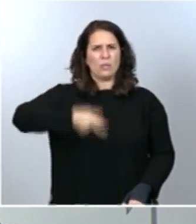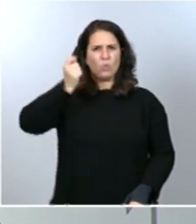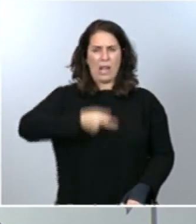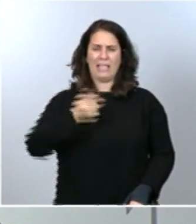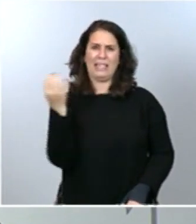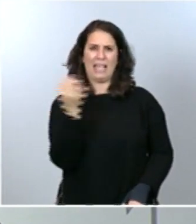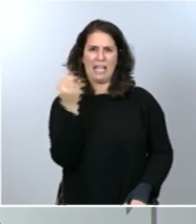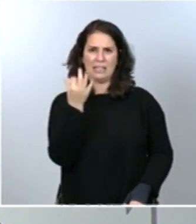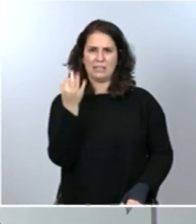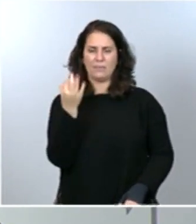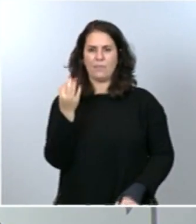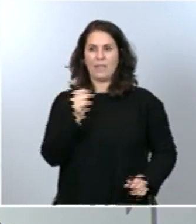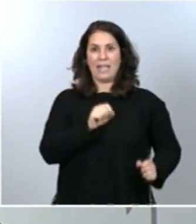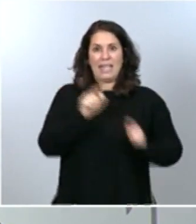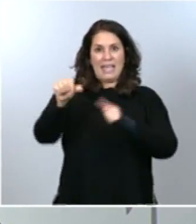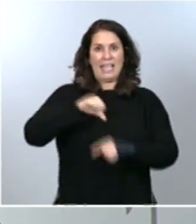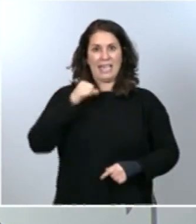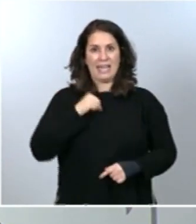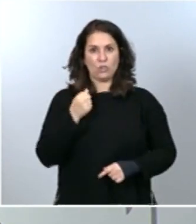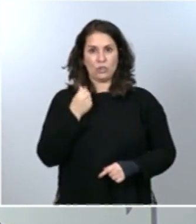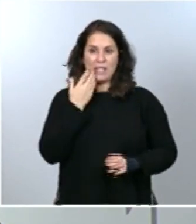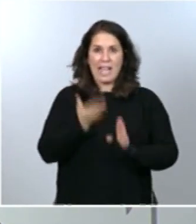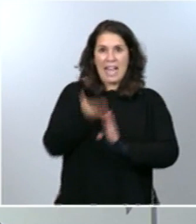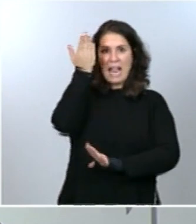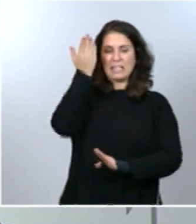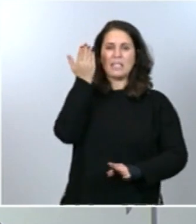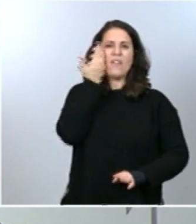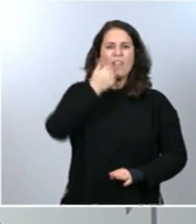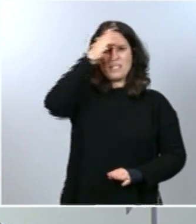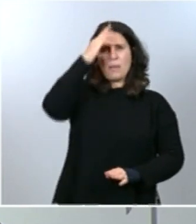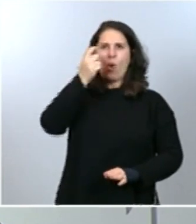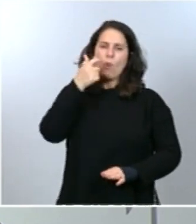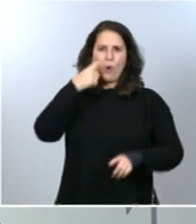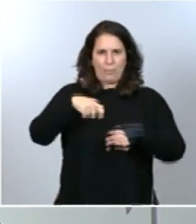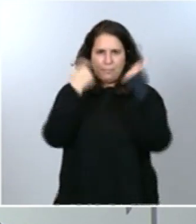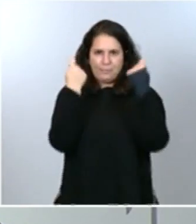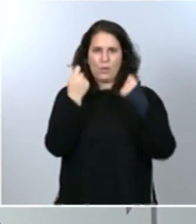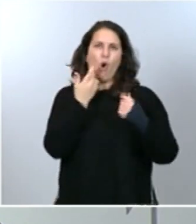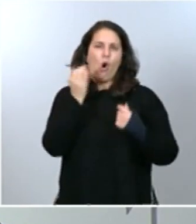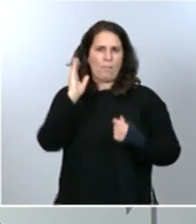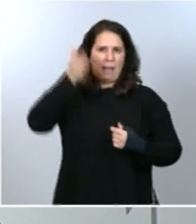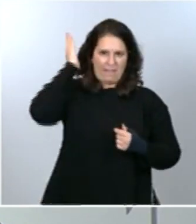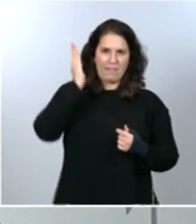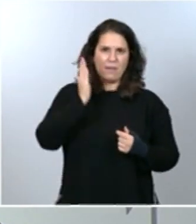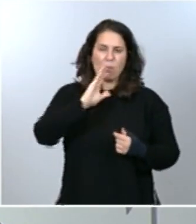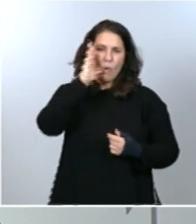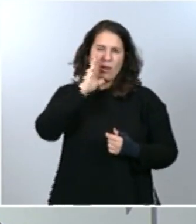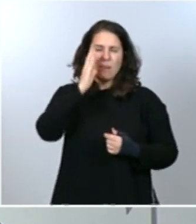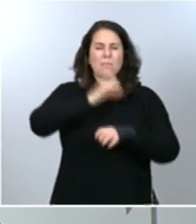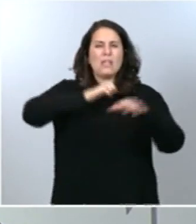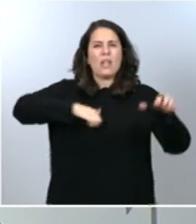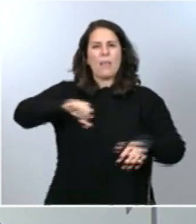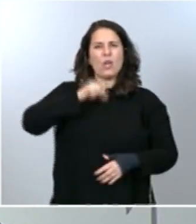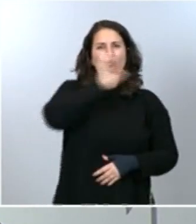y altas se vea resentido los fines de semana en la que en la mayoría de centros hospitalarios se producen menos